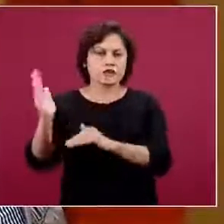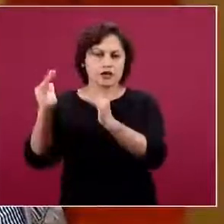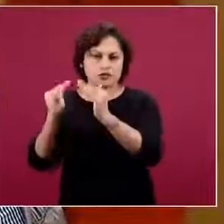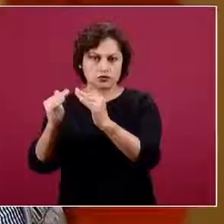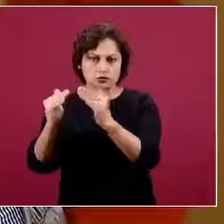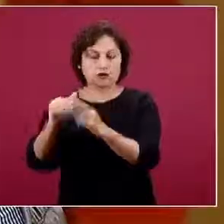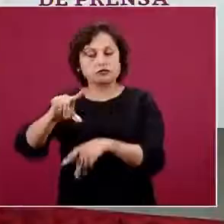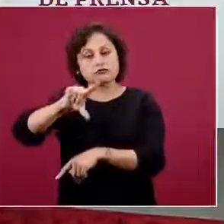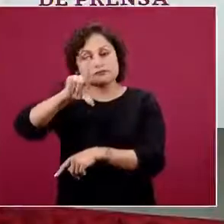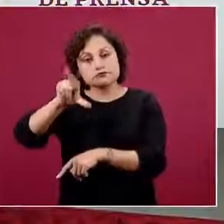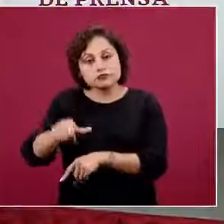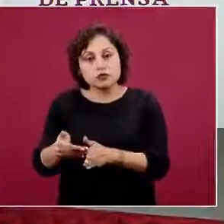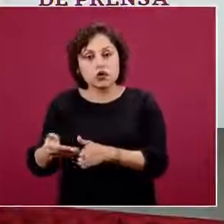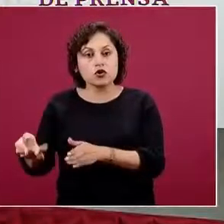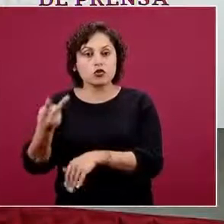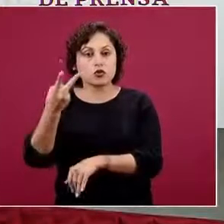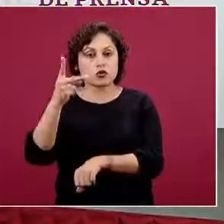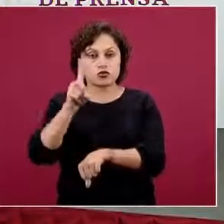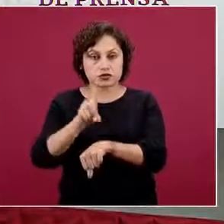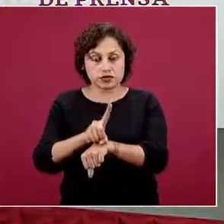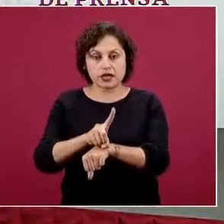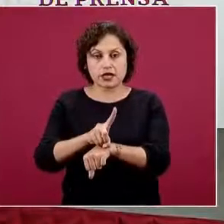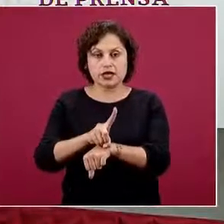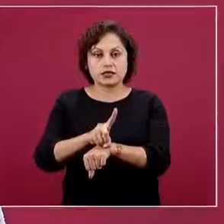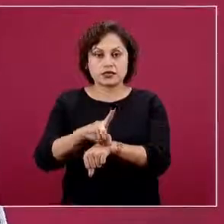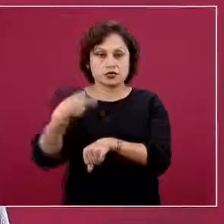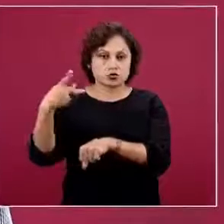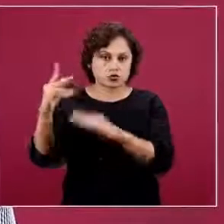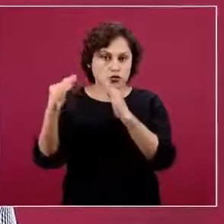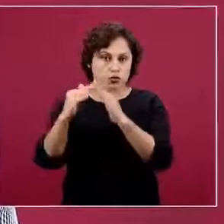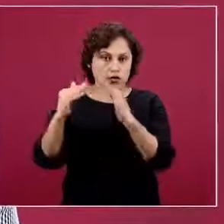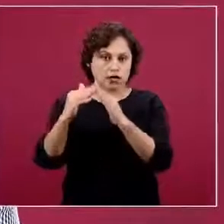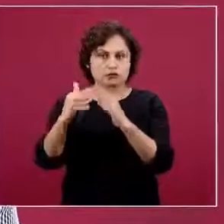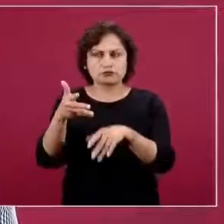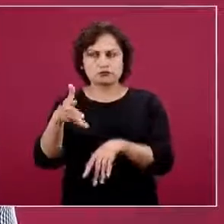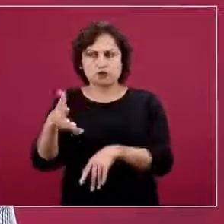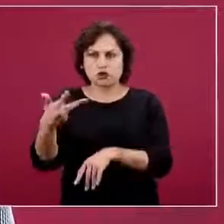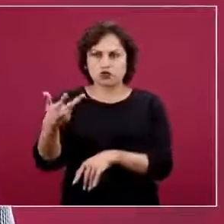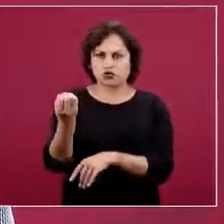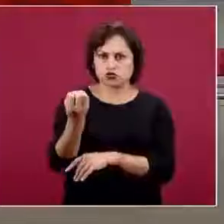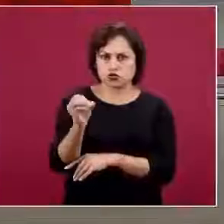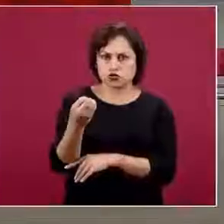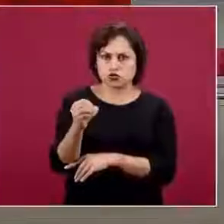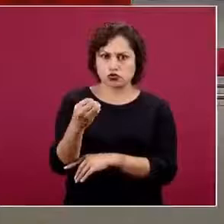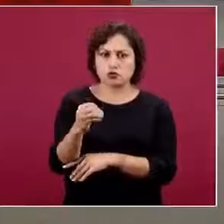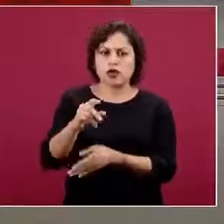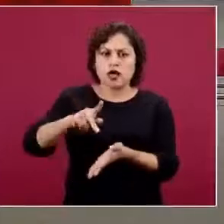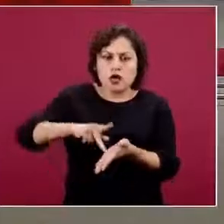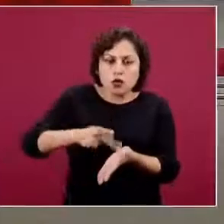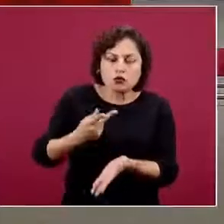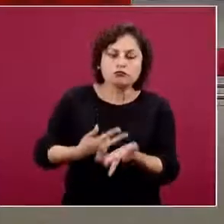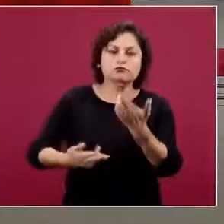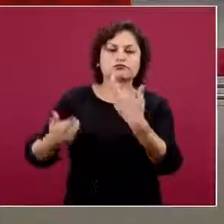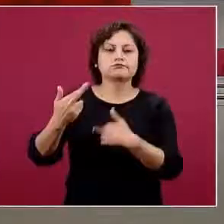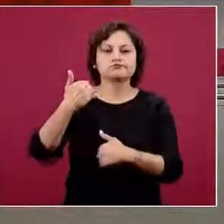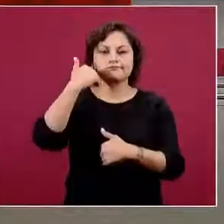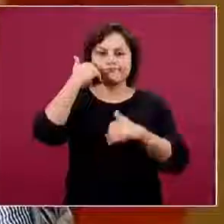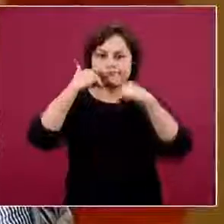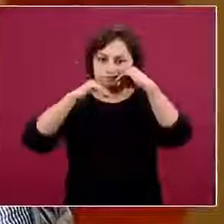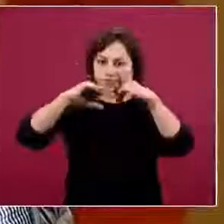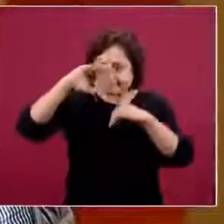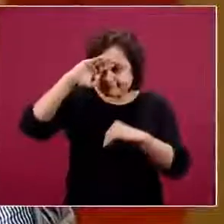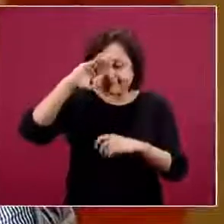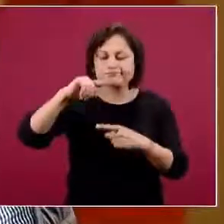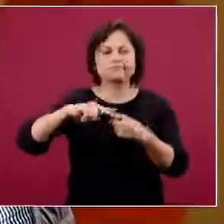a los 2 días, esto es aproximadamente el 8, vuelve a iniciar con fiebre, vuelve a iniciar